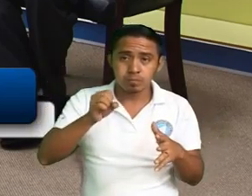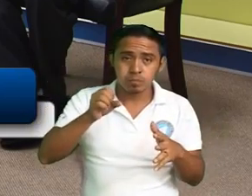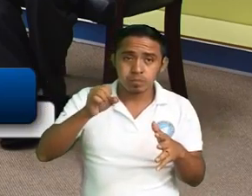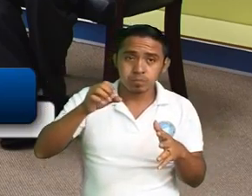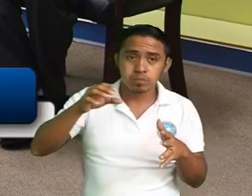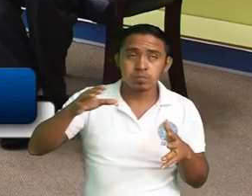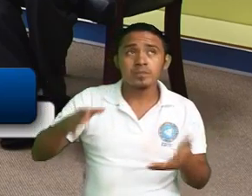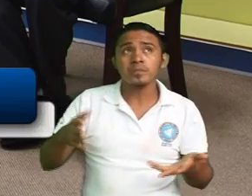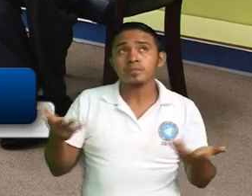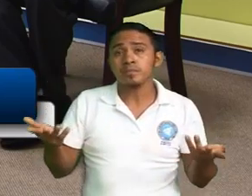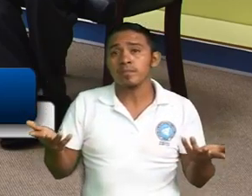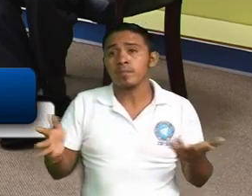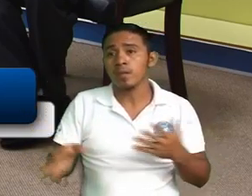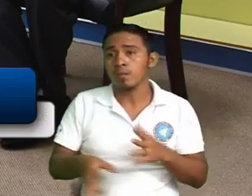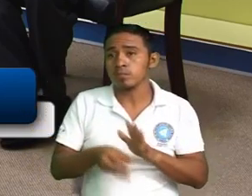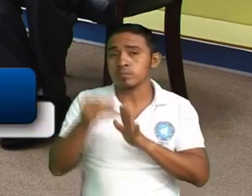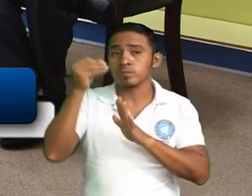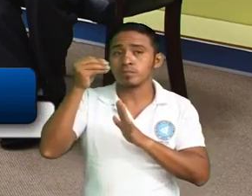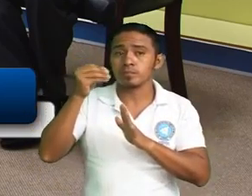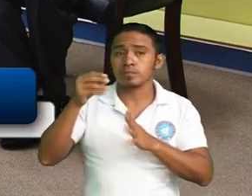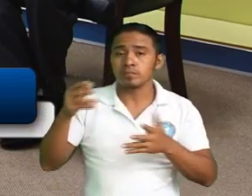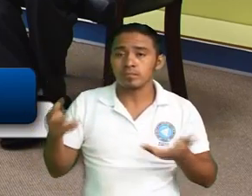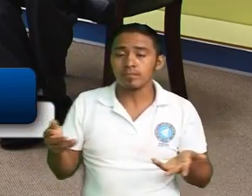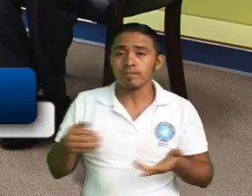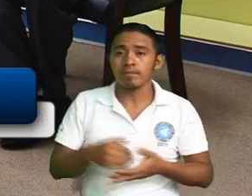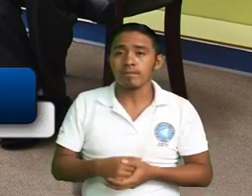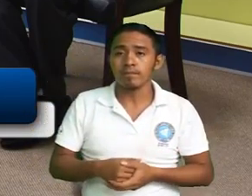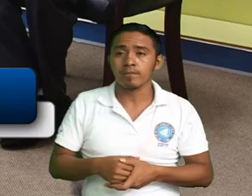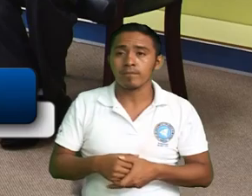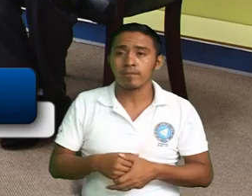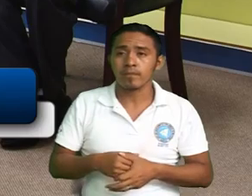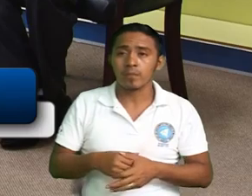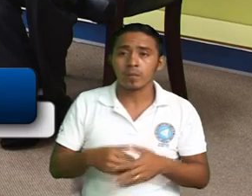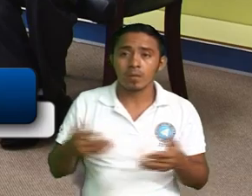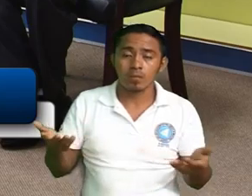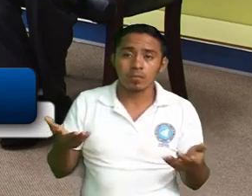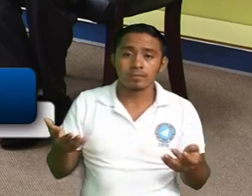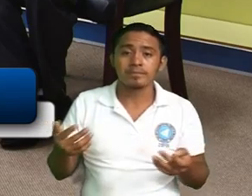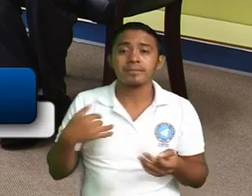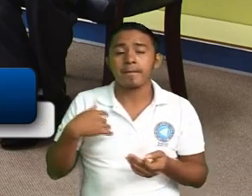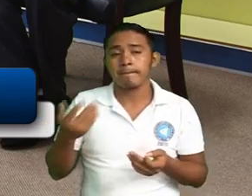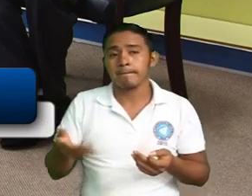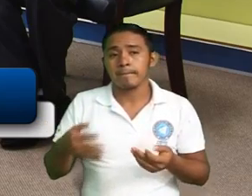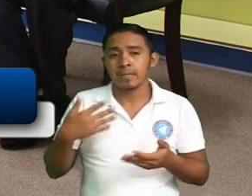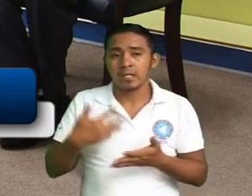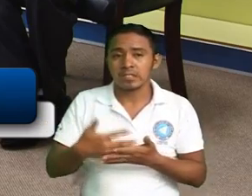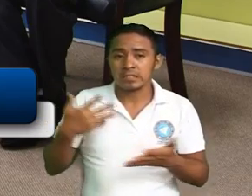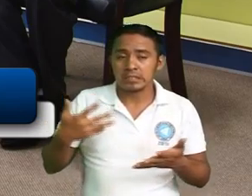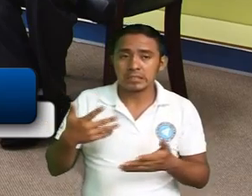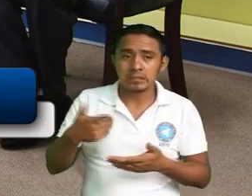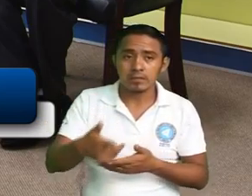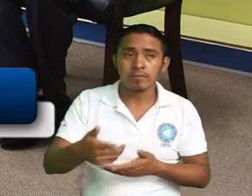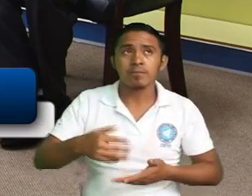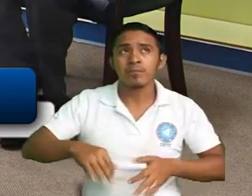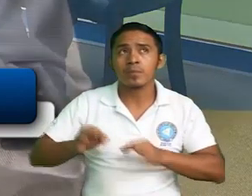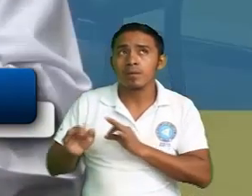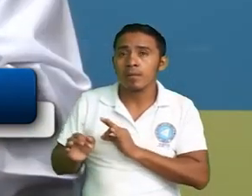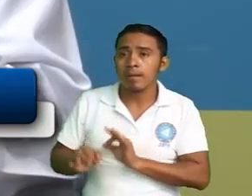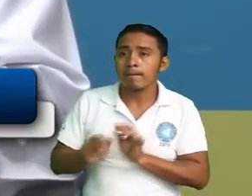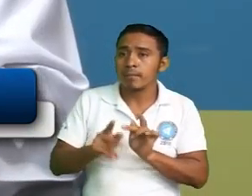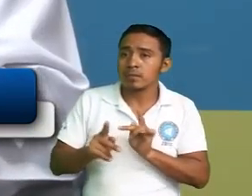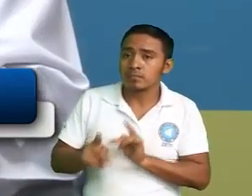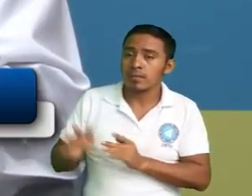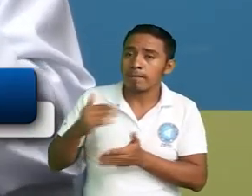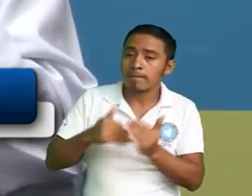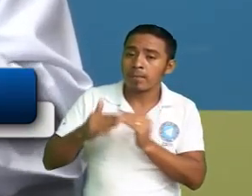esponja, ¿verdad? Absorbe agua y entonces ahí es donde, y con el calor, eso predispone que las bacterias